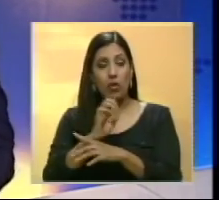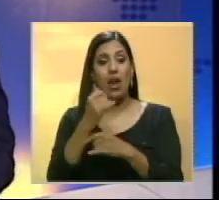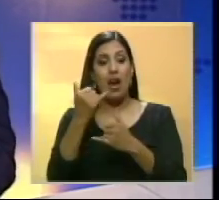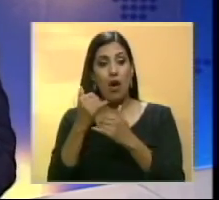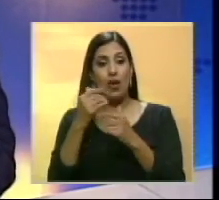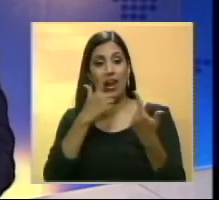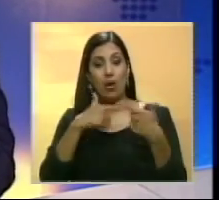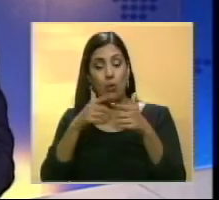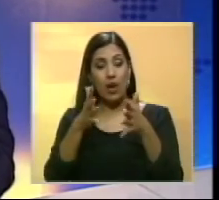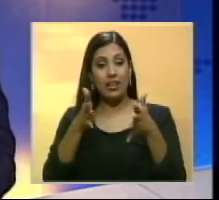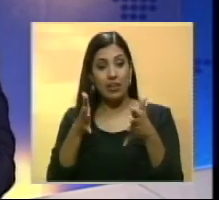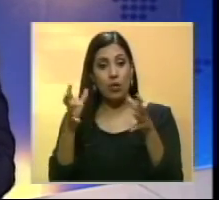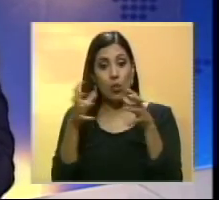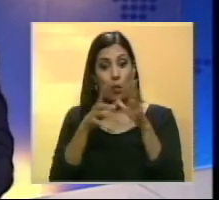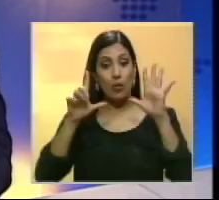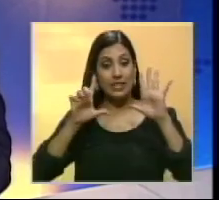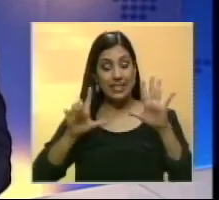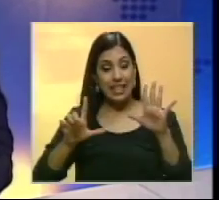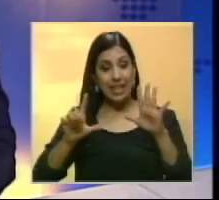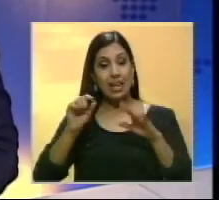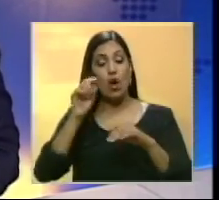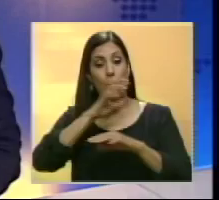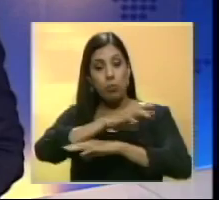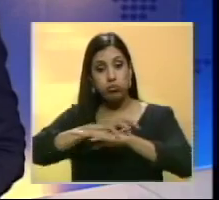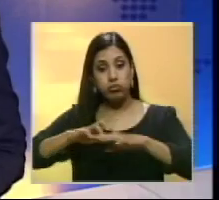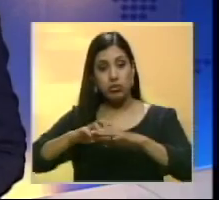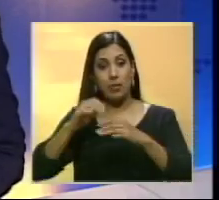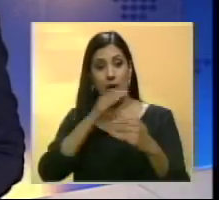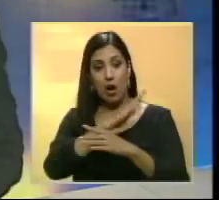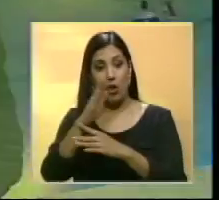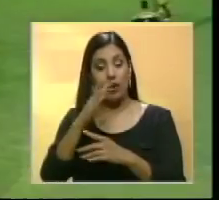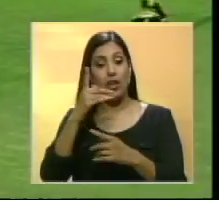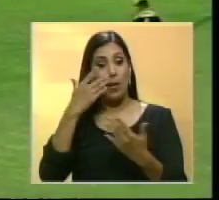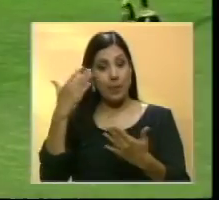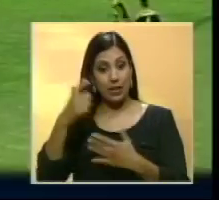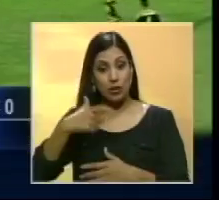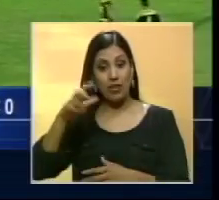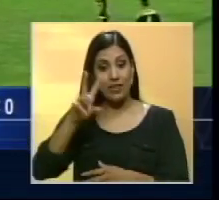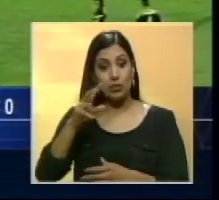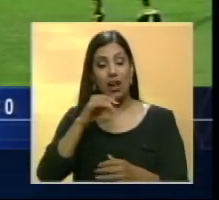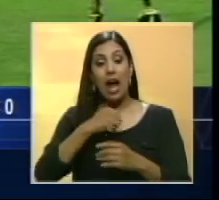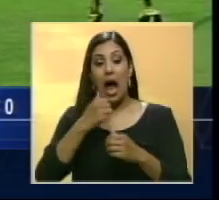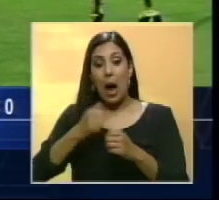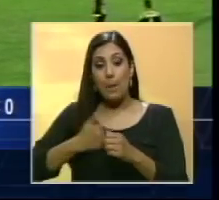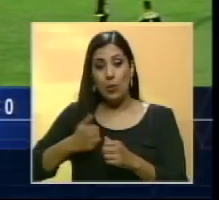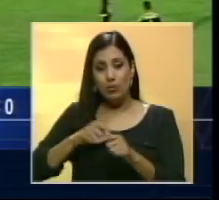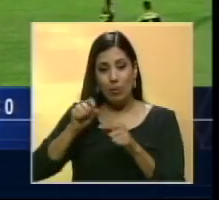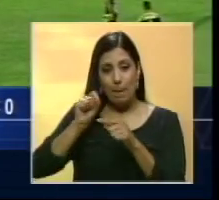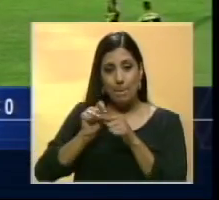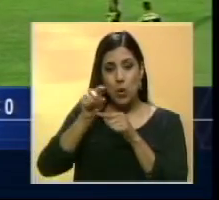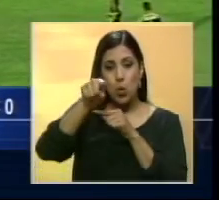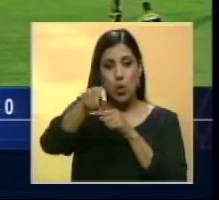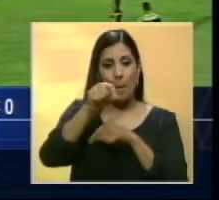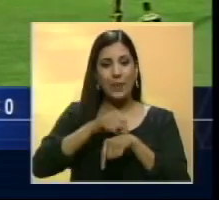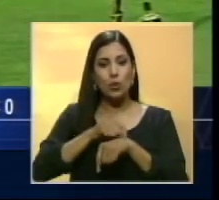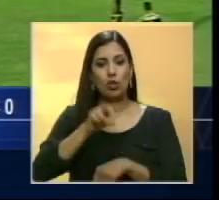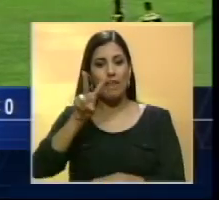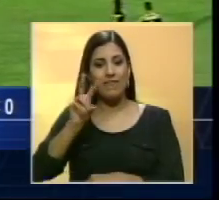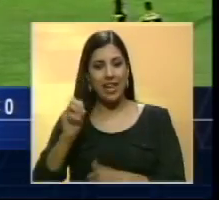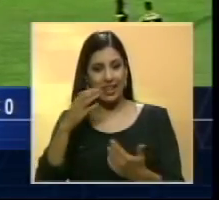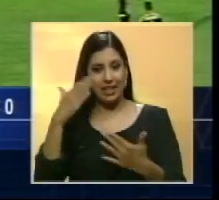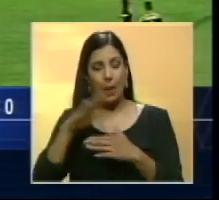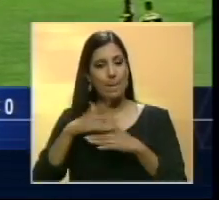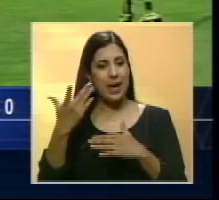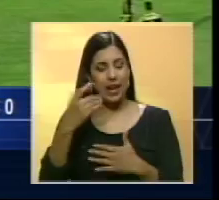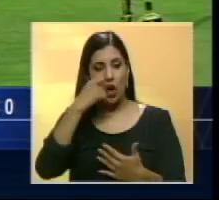alcanzó en el liderato del grupo 7 a los Pumas de la UNAM. Los aurinegros aprovecharon un tiro libre al borde del área en el minuto 20 para